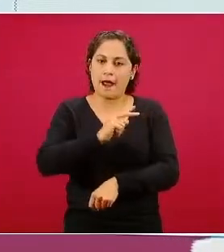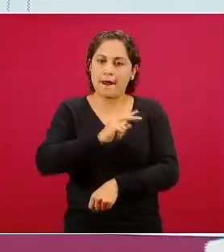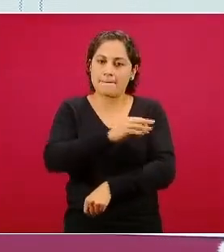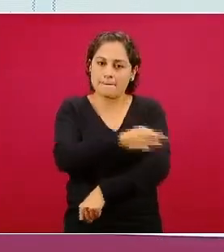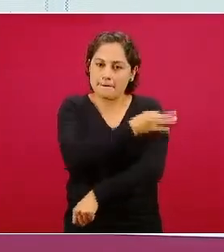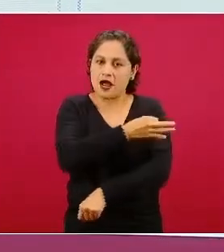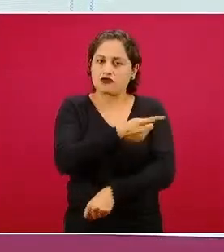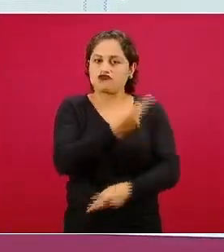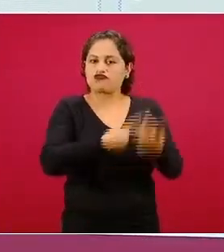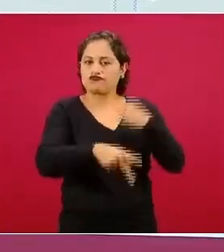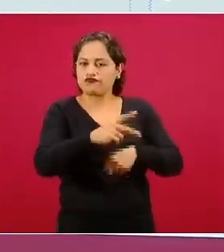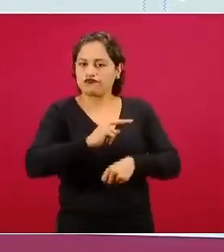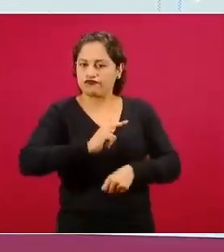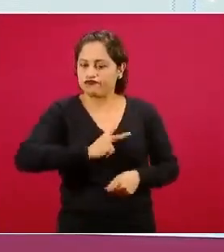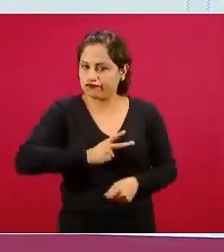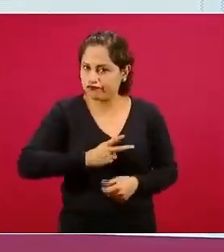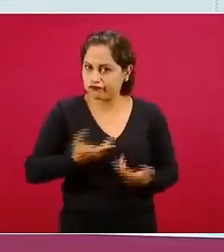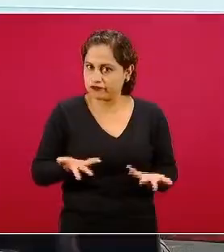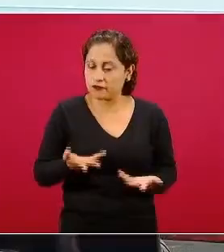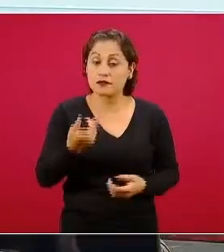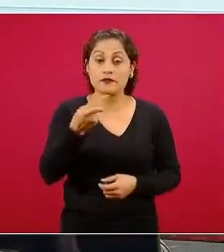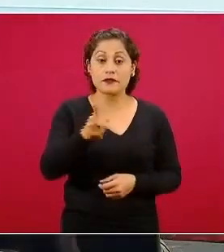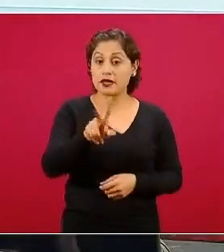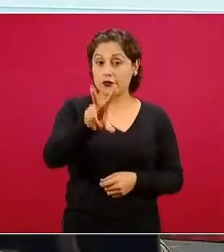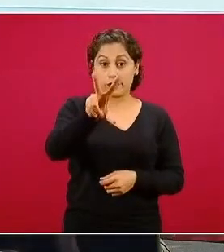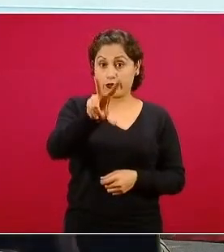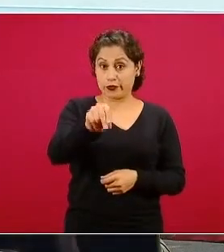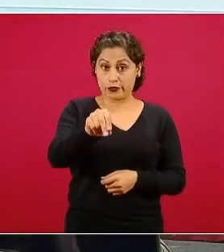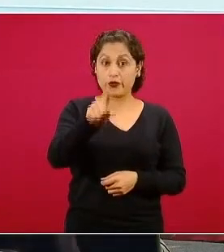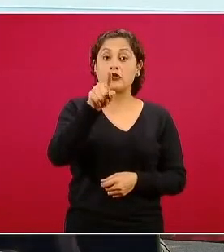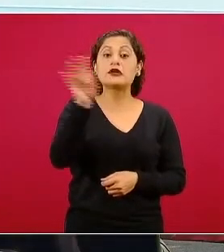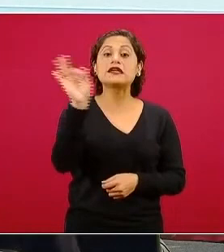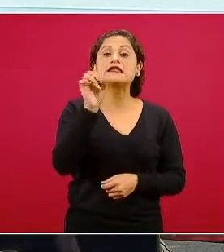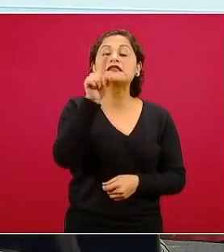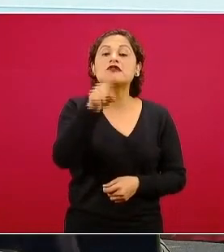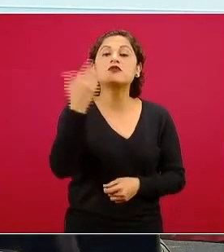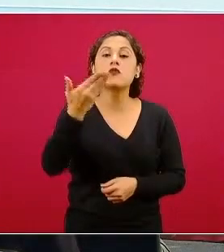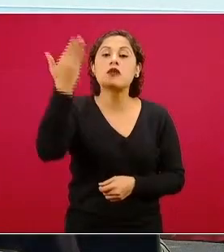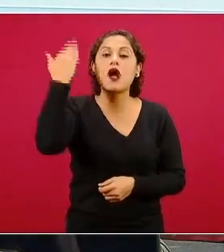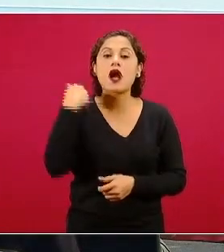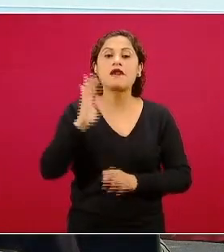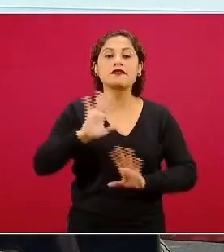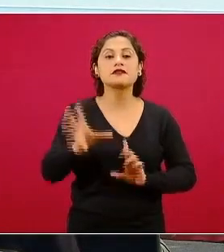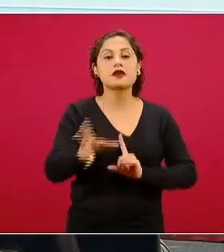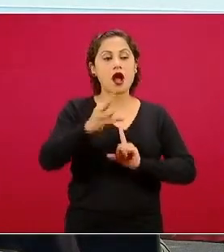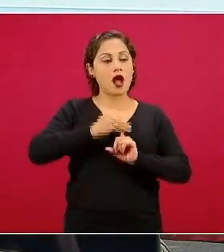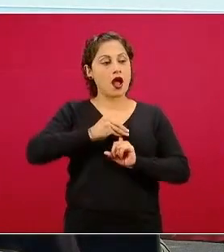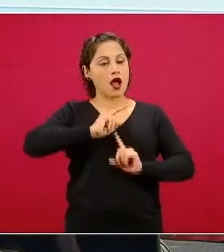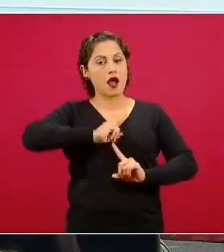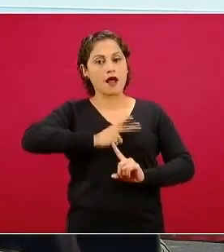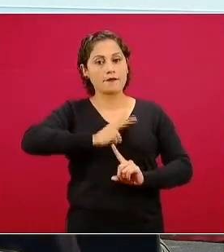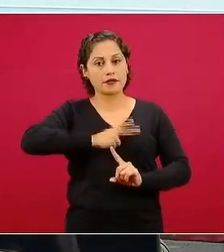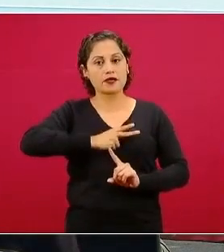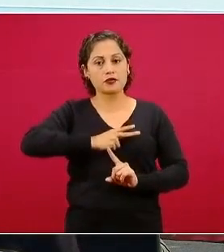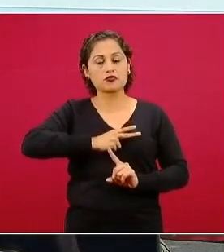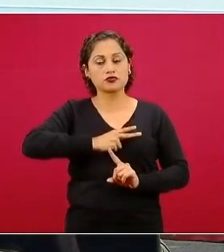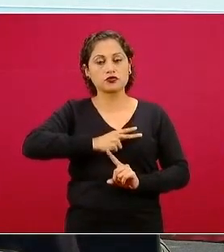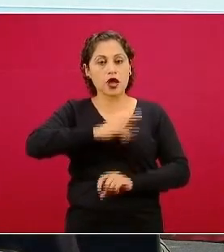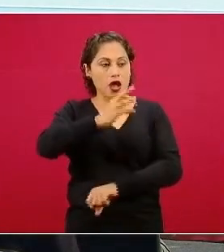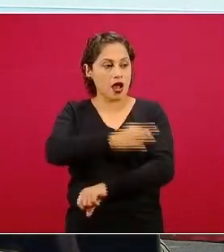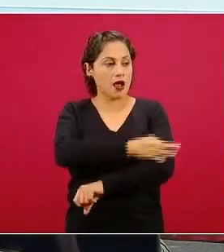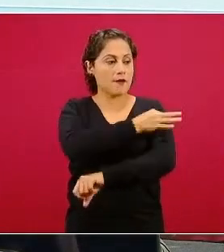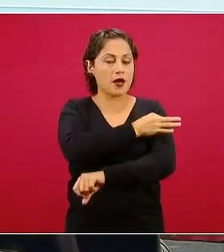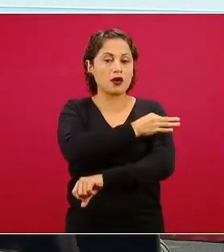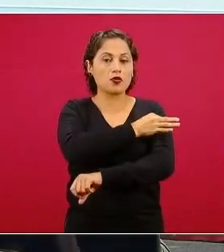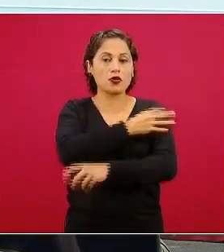nosotros ya traíamos incubado el problema de salud y por eso presentamos un problema respiratorio, pero no es la